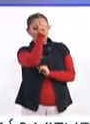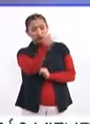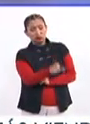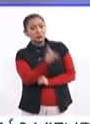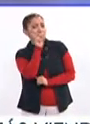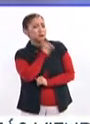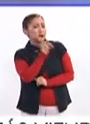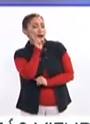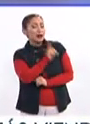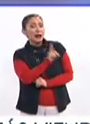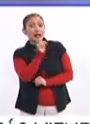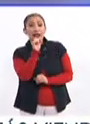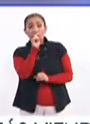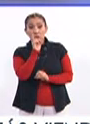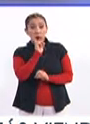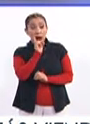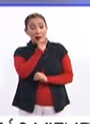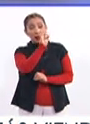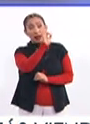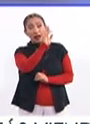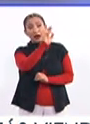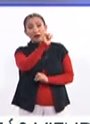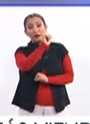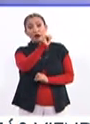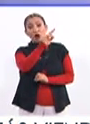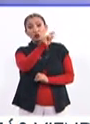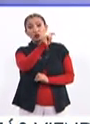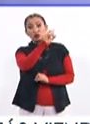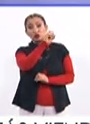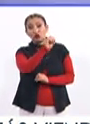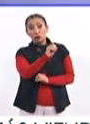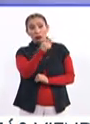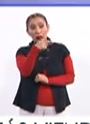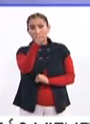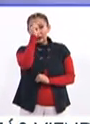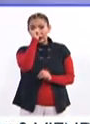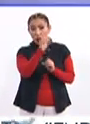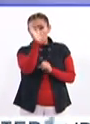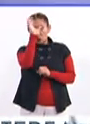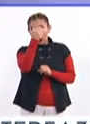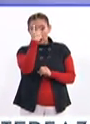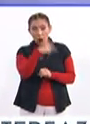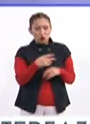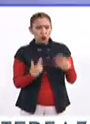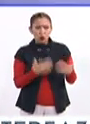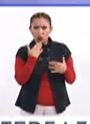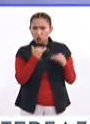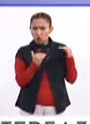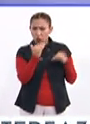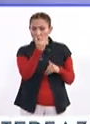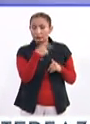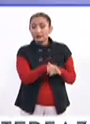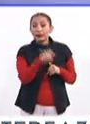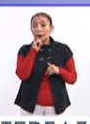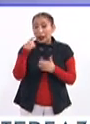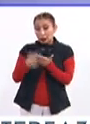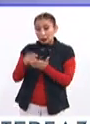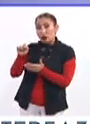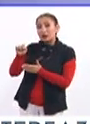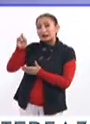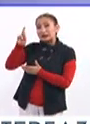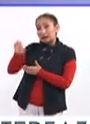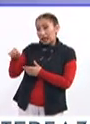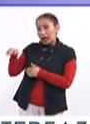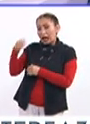perfil, porque la secretaria Frausto, la verdad que es un lujo que sea la secretaria de Cultura de México. Bueno, pues también en este momento en la Cancillería